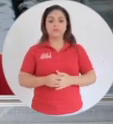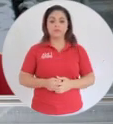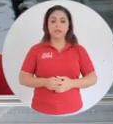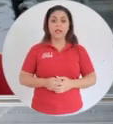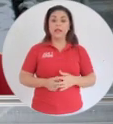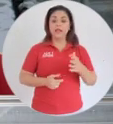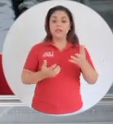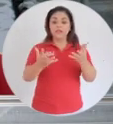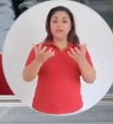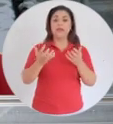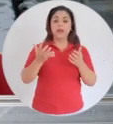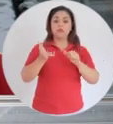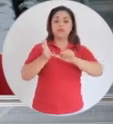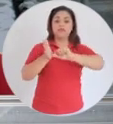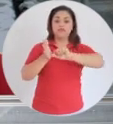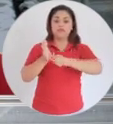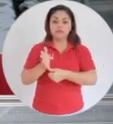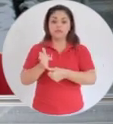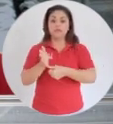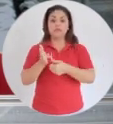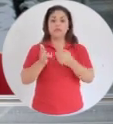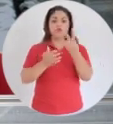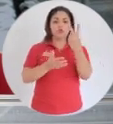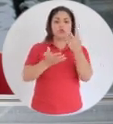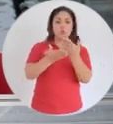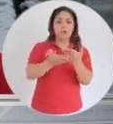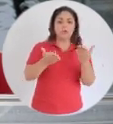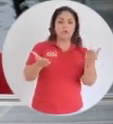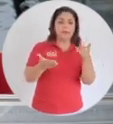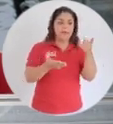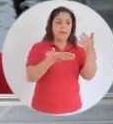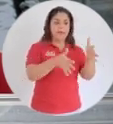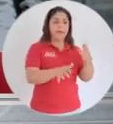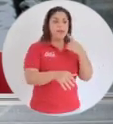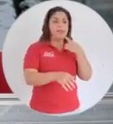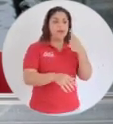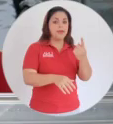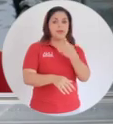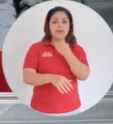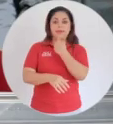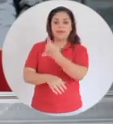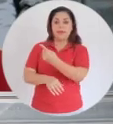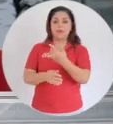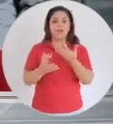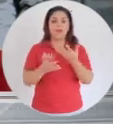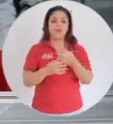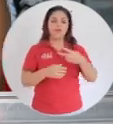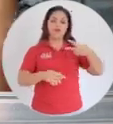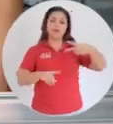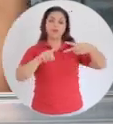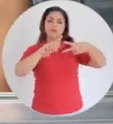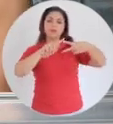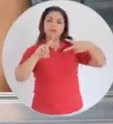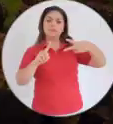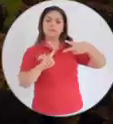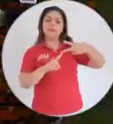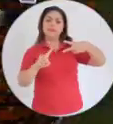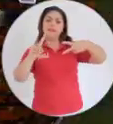de las dos cosas, de cosas que han dicho tanto Silvia como don Daniel, dos elementos.